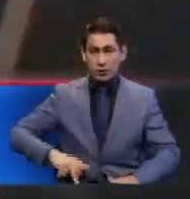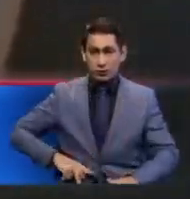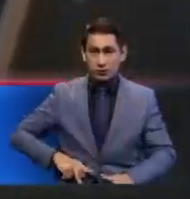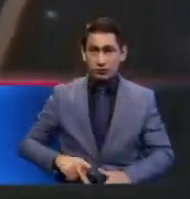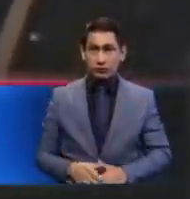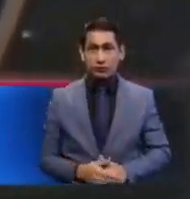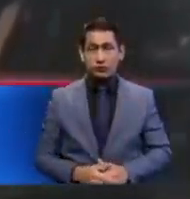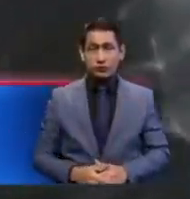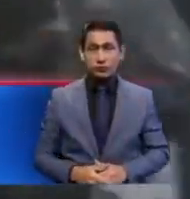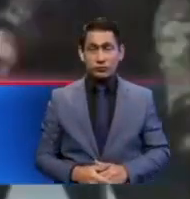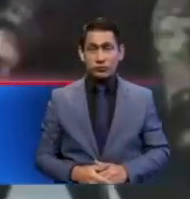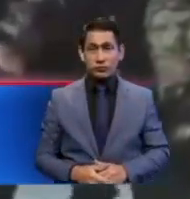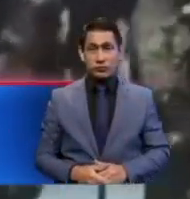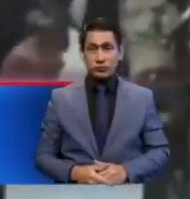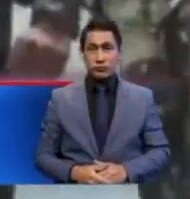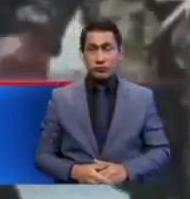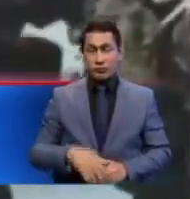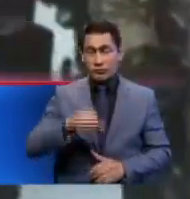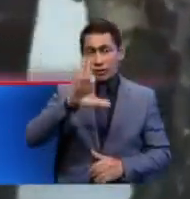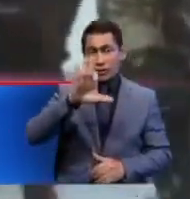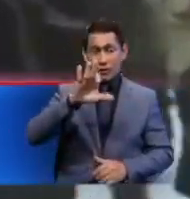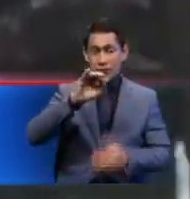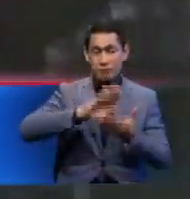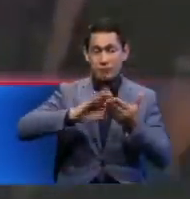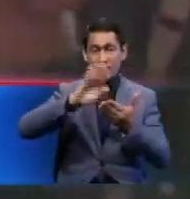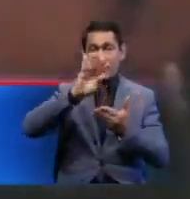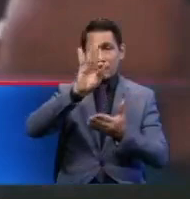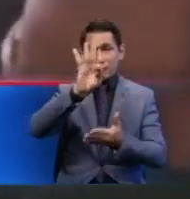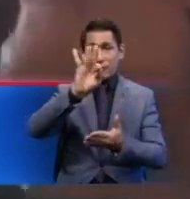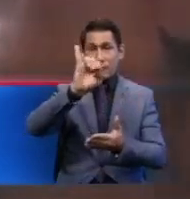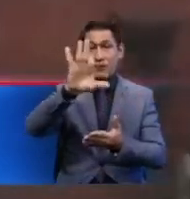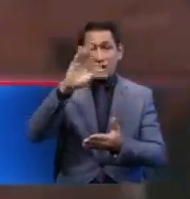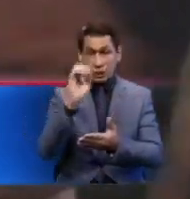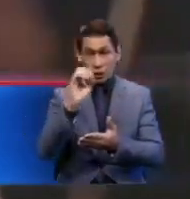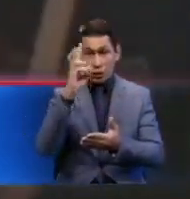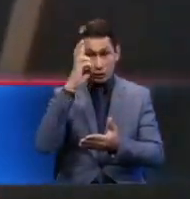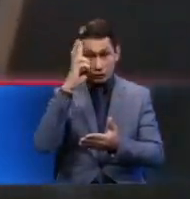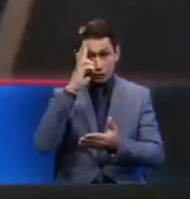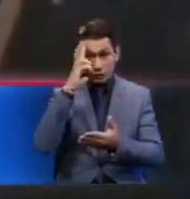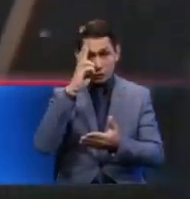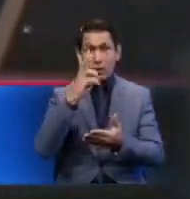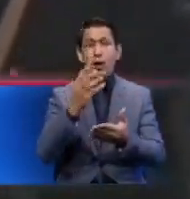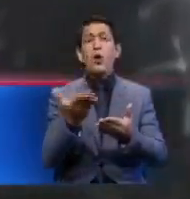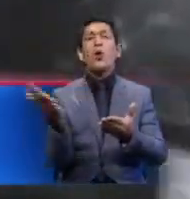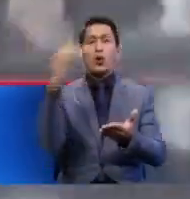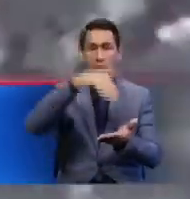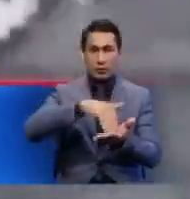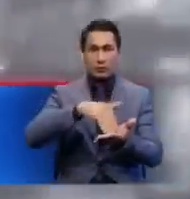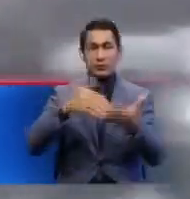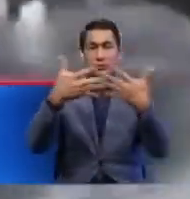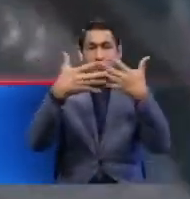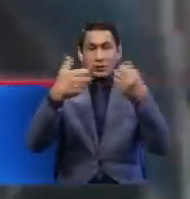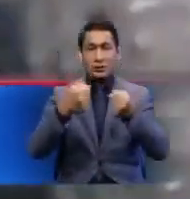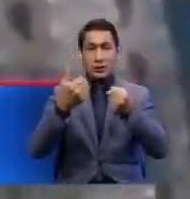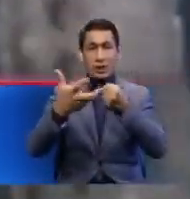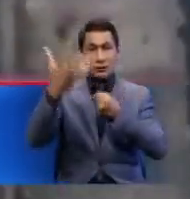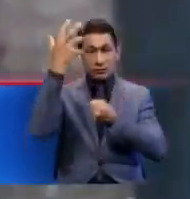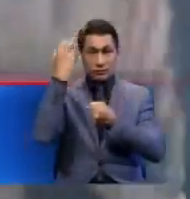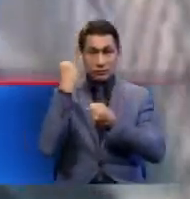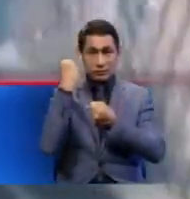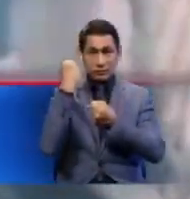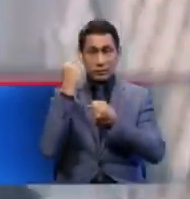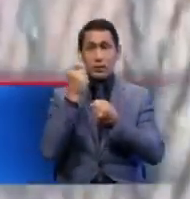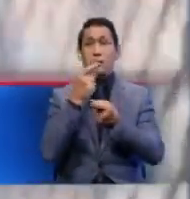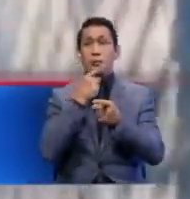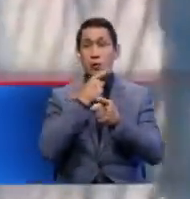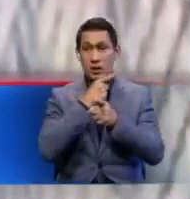ya está en la Regional 8 por la decisión del juez Diego Poma, y que precisamente de allí se